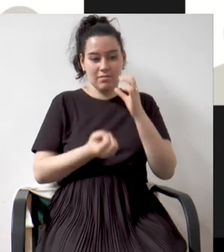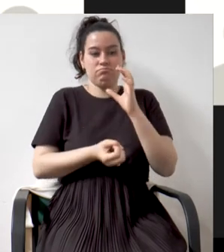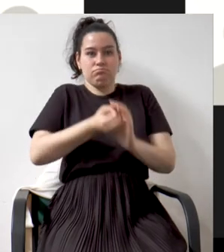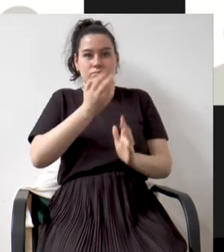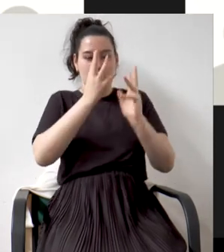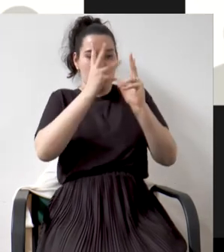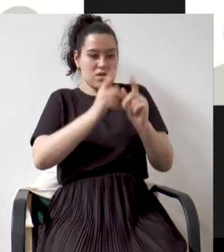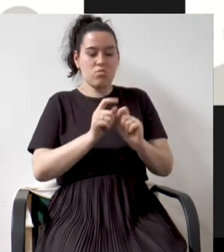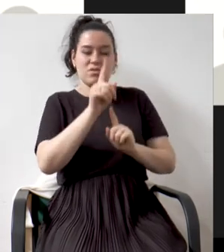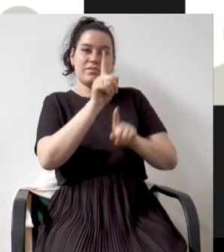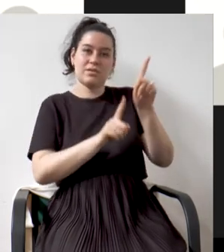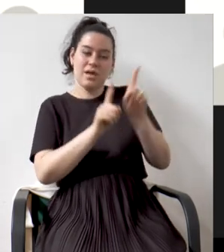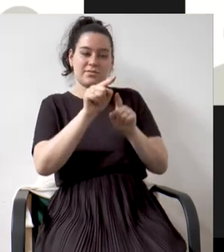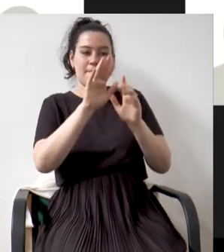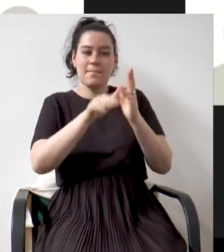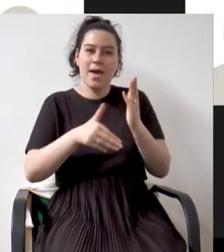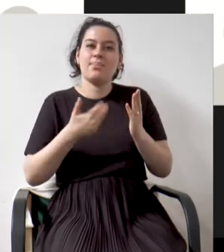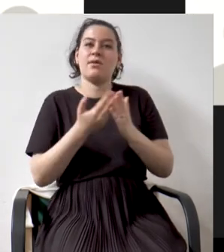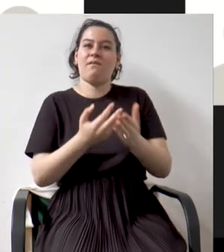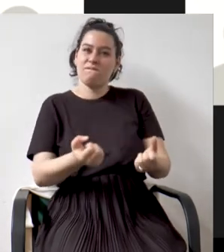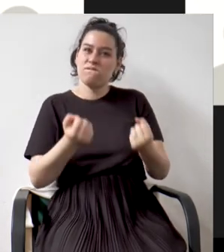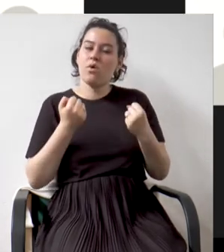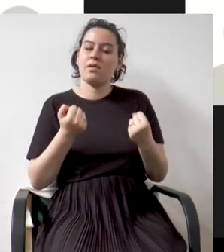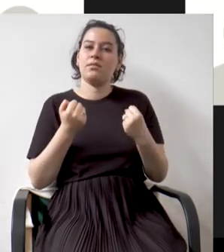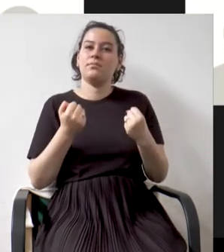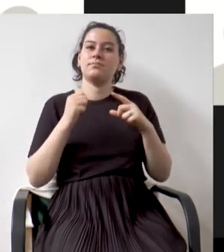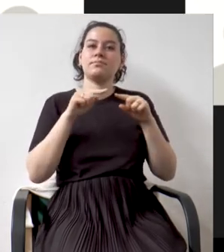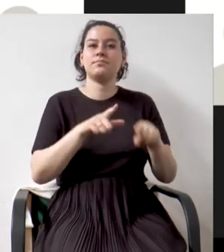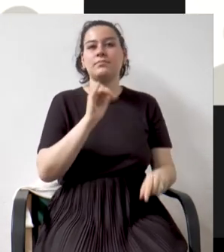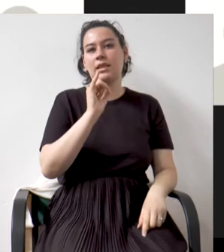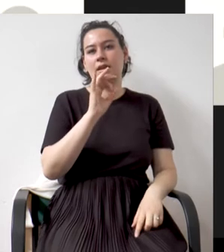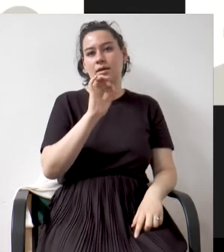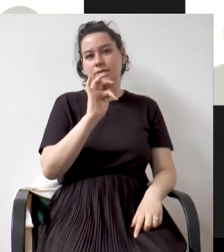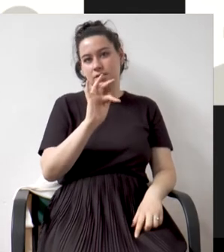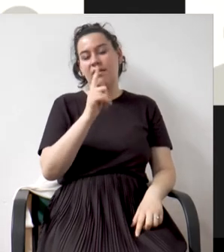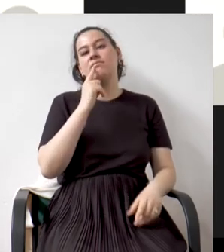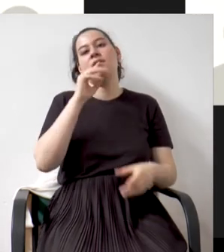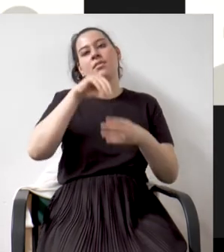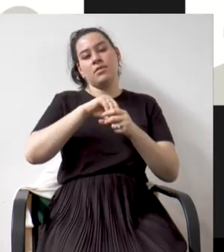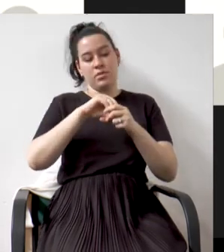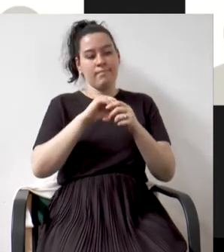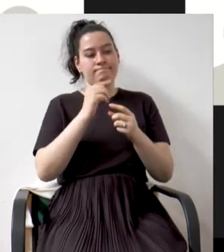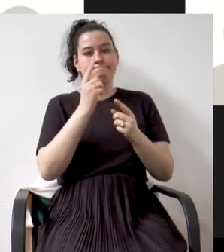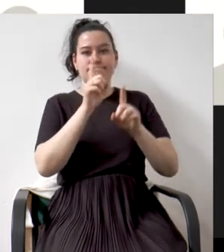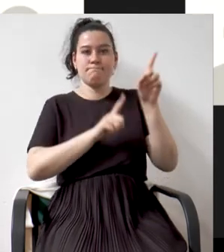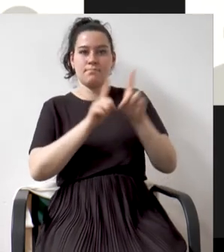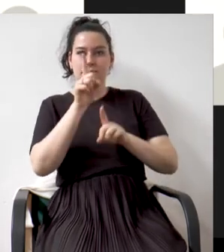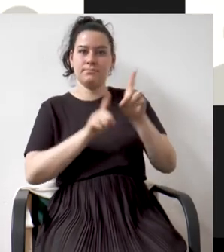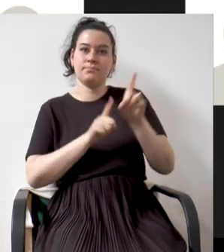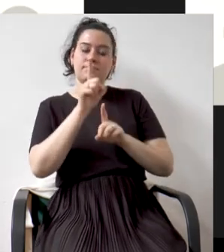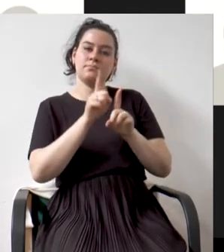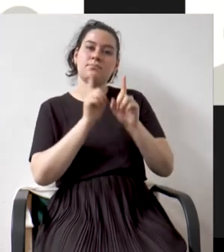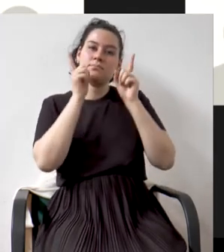es el planteo, ¿no? O sea, consolidar el ISEF como una institución universitaria. Y entiendo que es